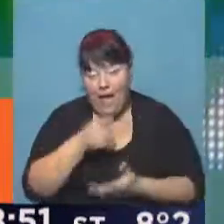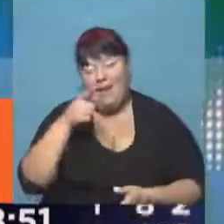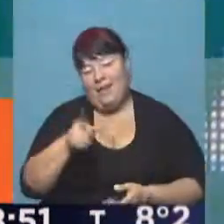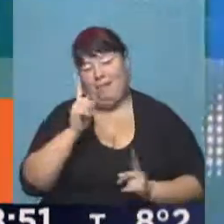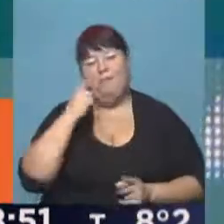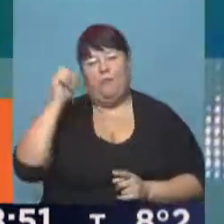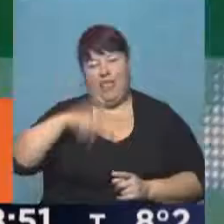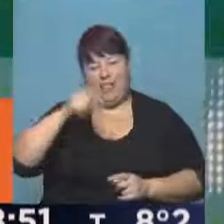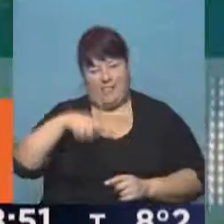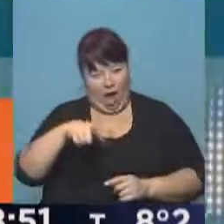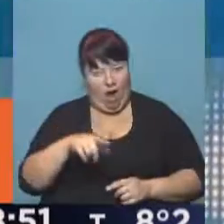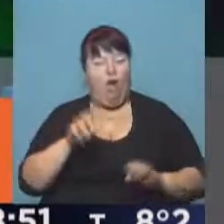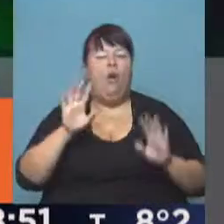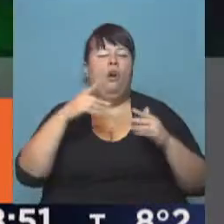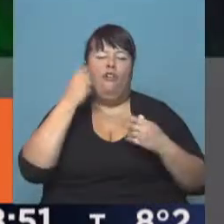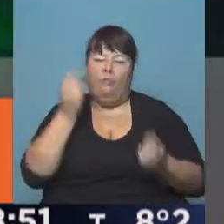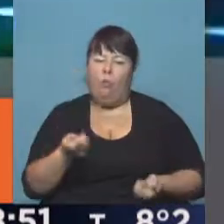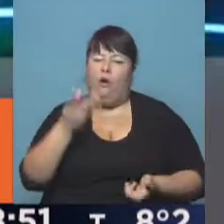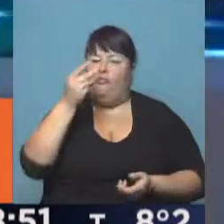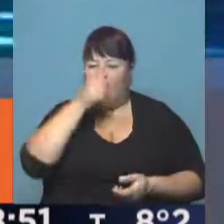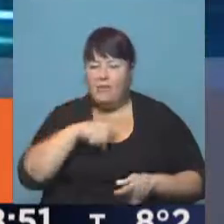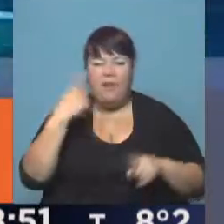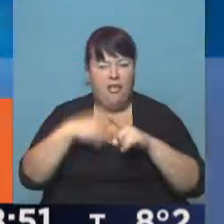chaqueño palavecino. Gran fin de semana de